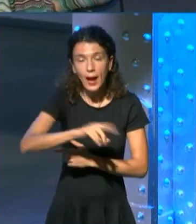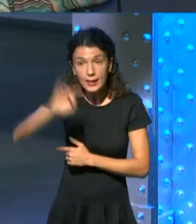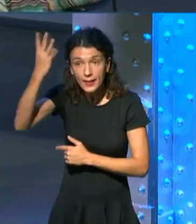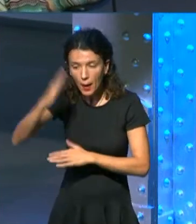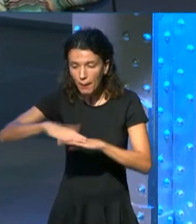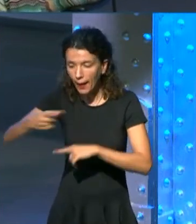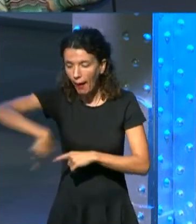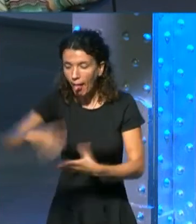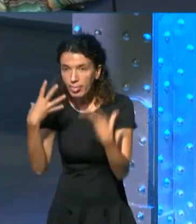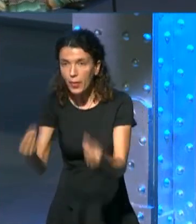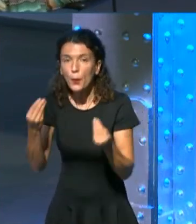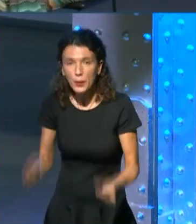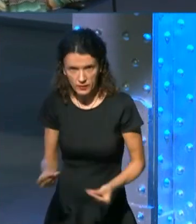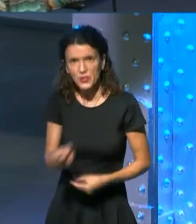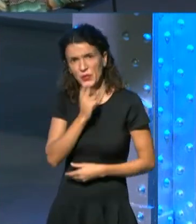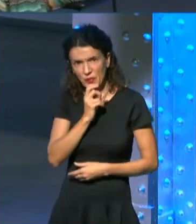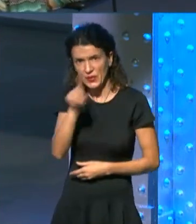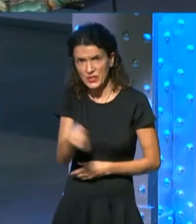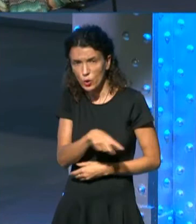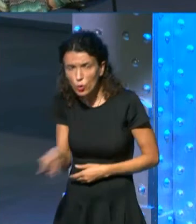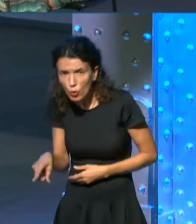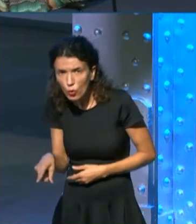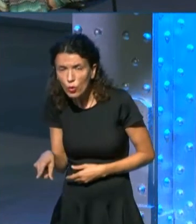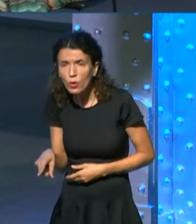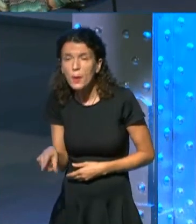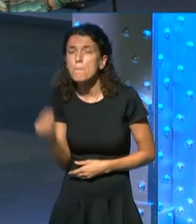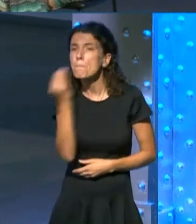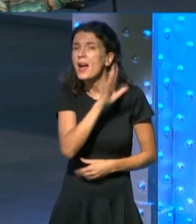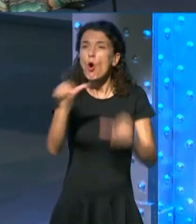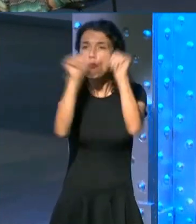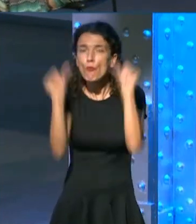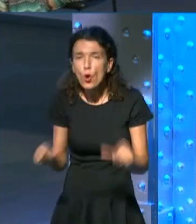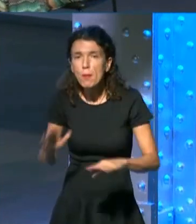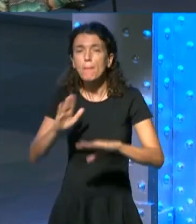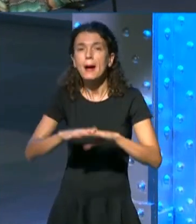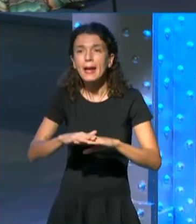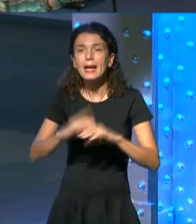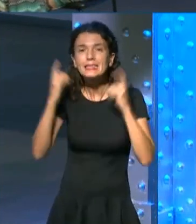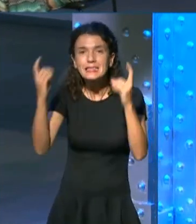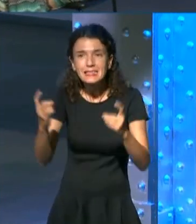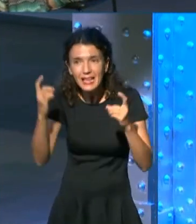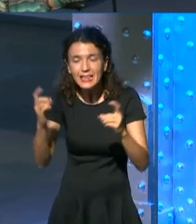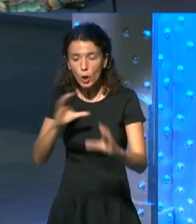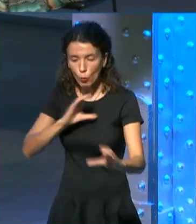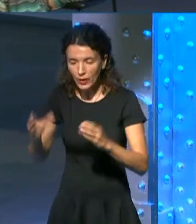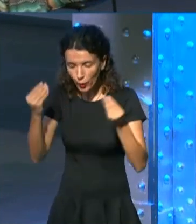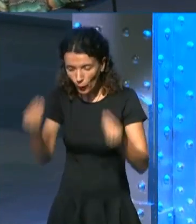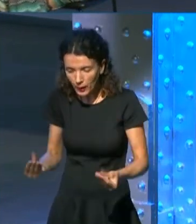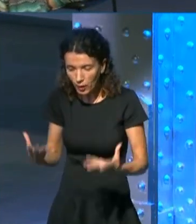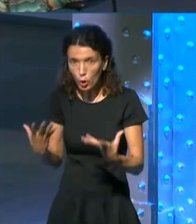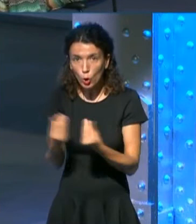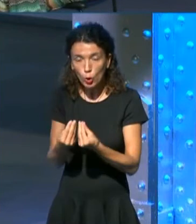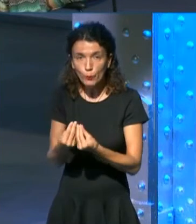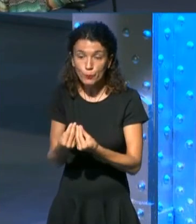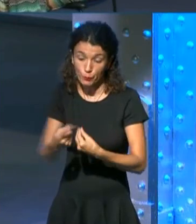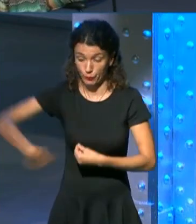para entenderse. Cómo es la mejor fórmula para conseguir esa comunicación o